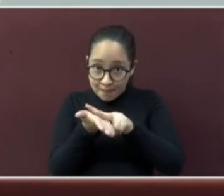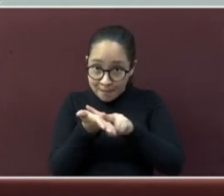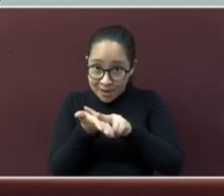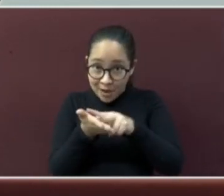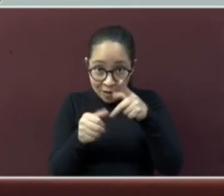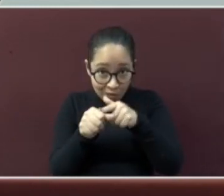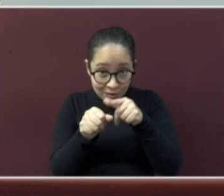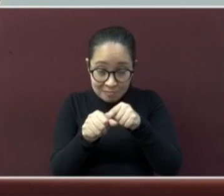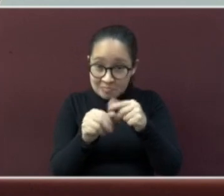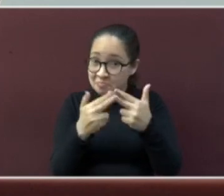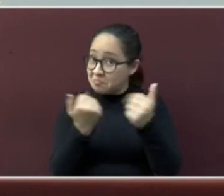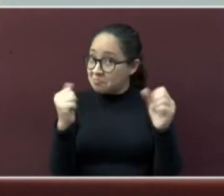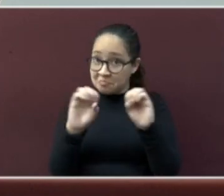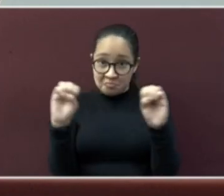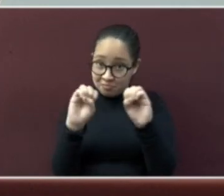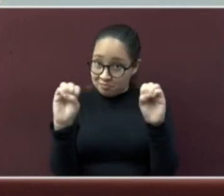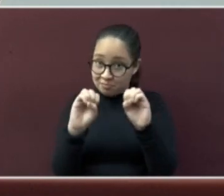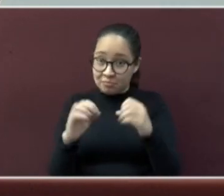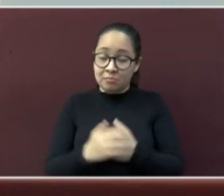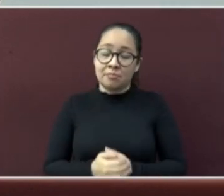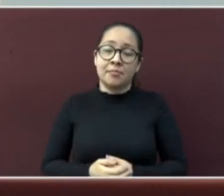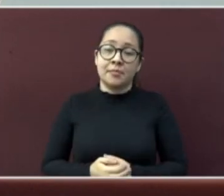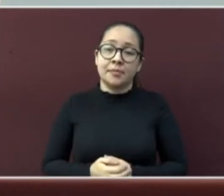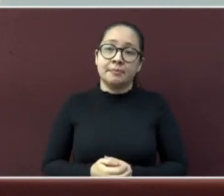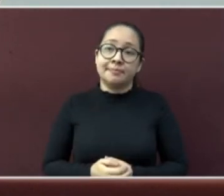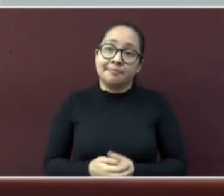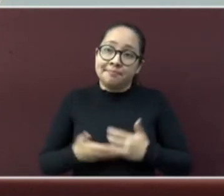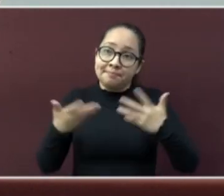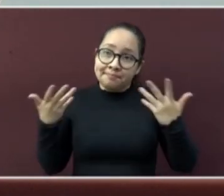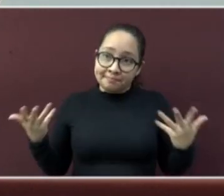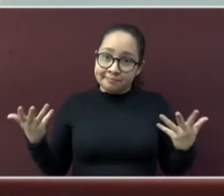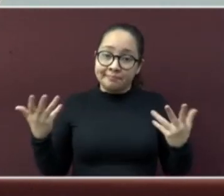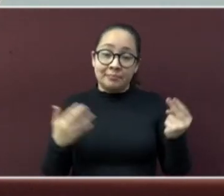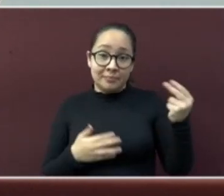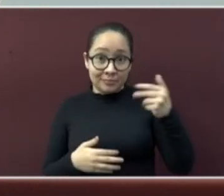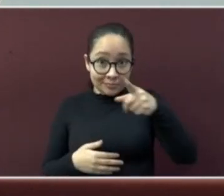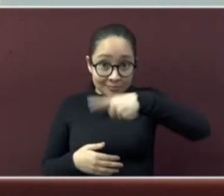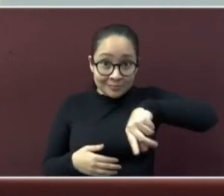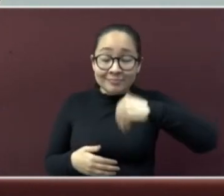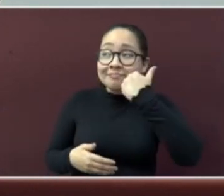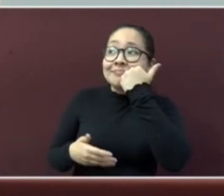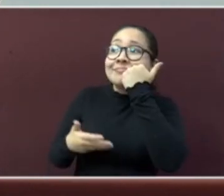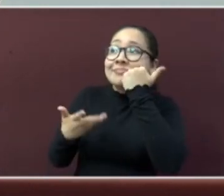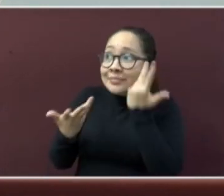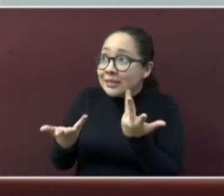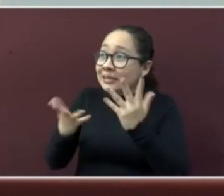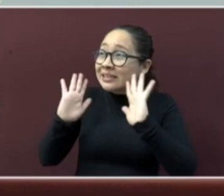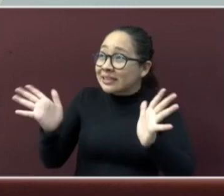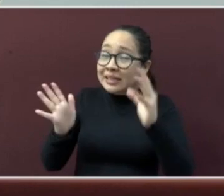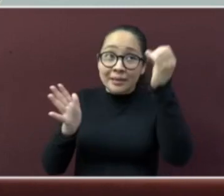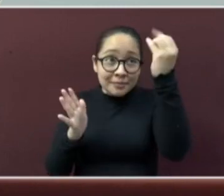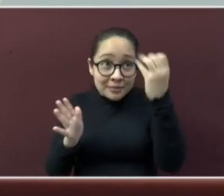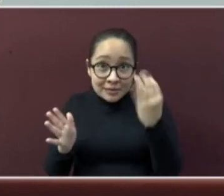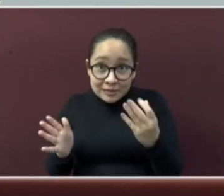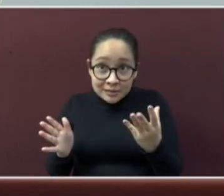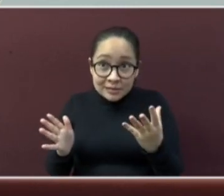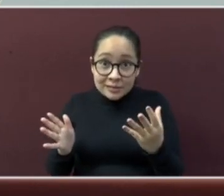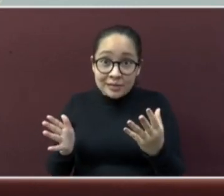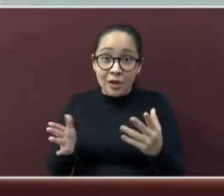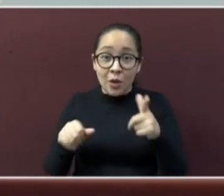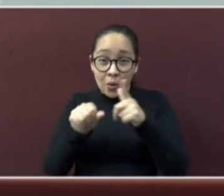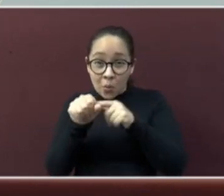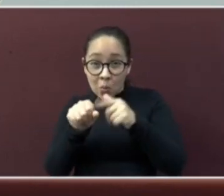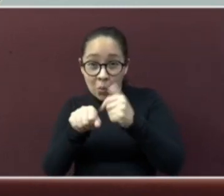verde significa que si queremos pasar el semáforo local al